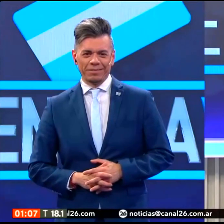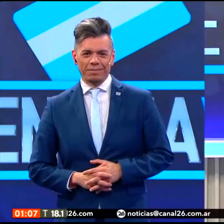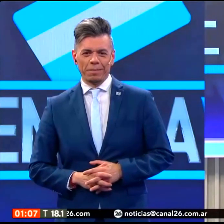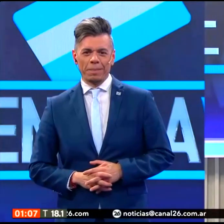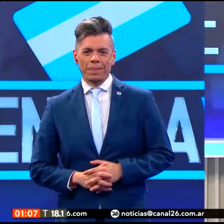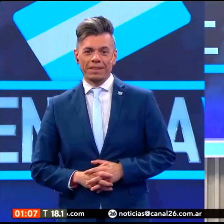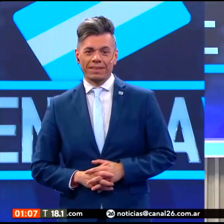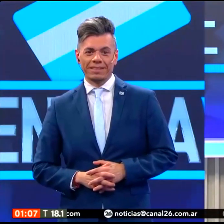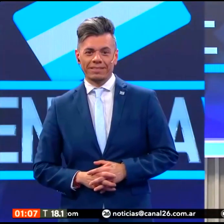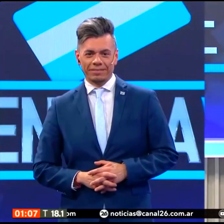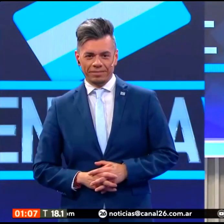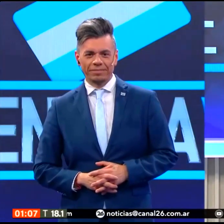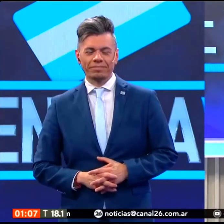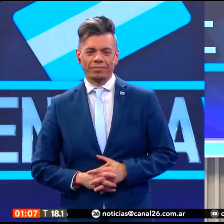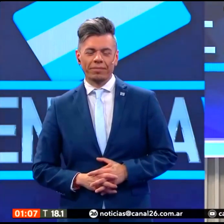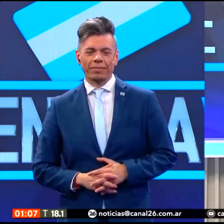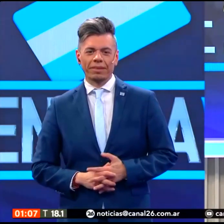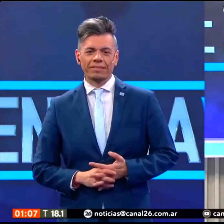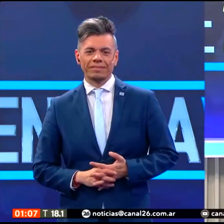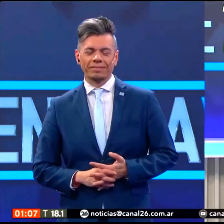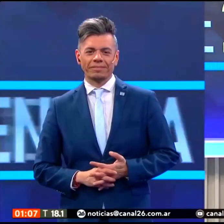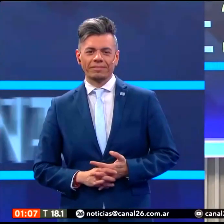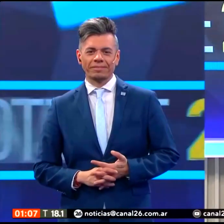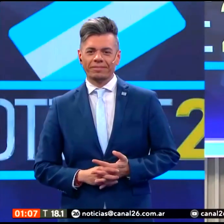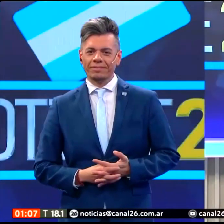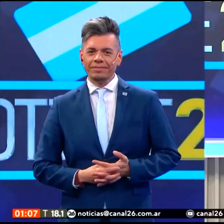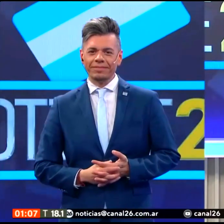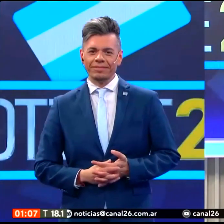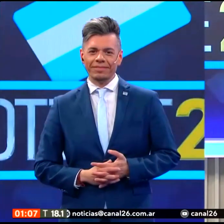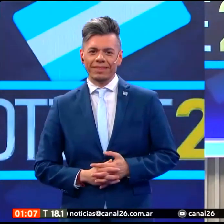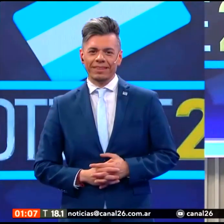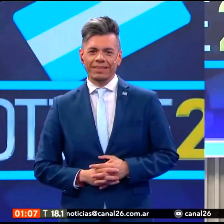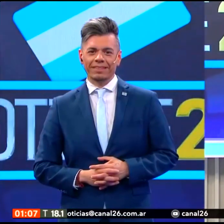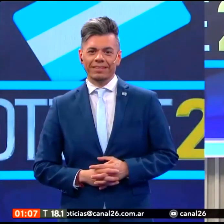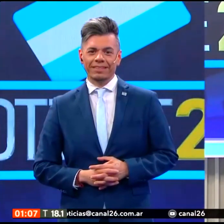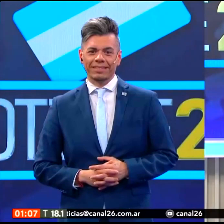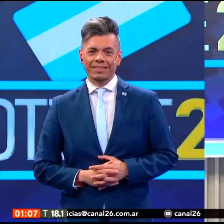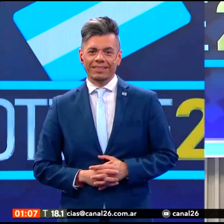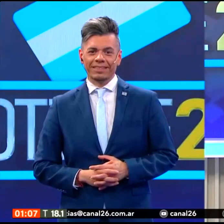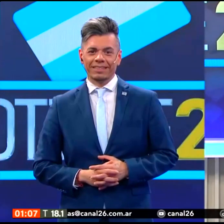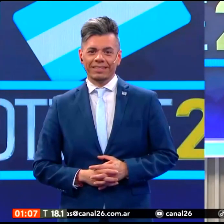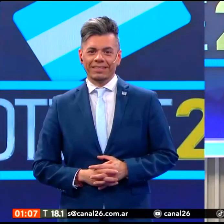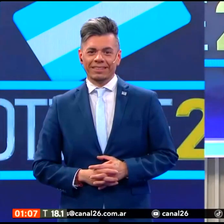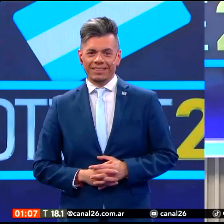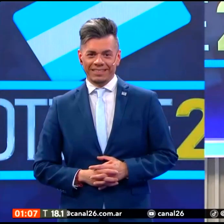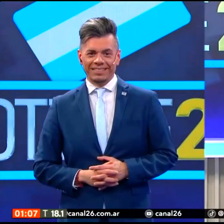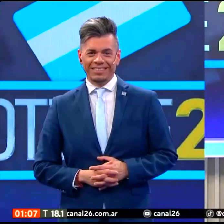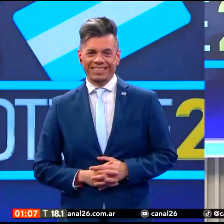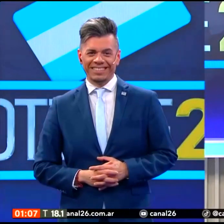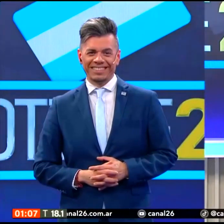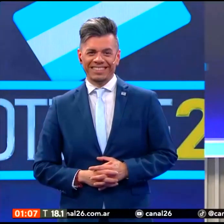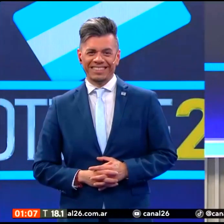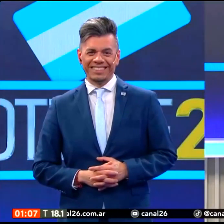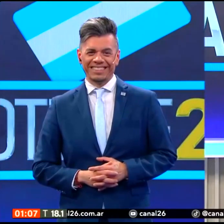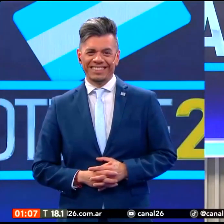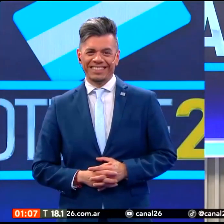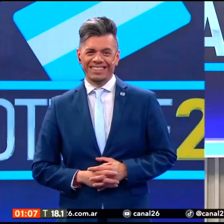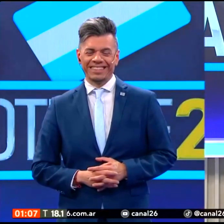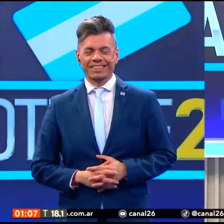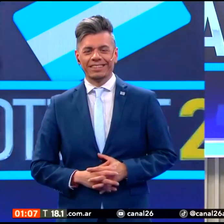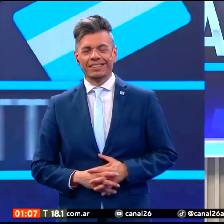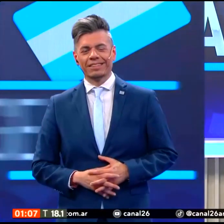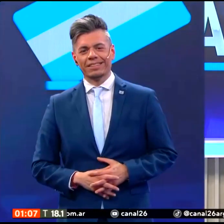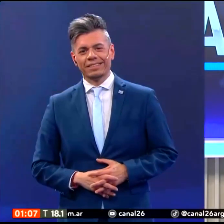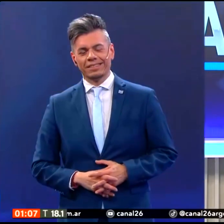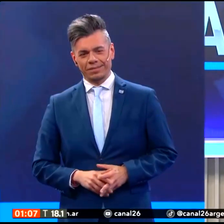nuestro papel de periodistas del espectáculo y del arte y de la cultura, lejos de querer distender o de querer distraer de la